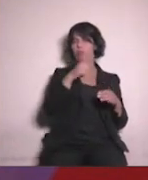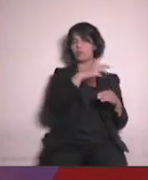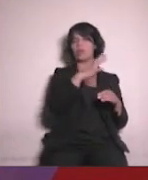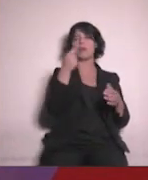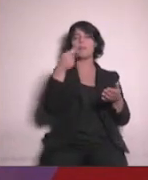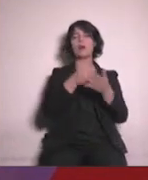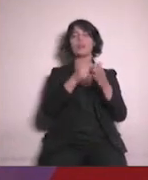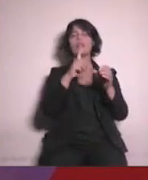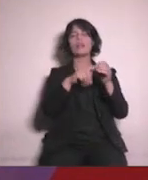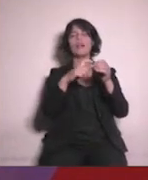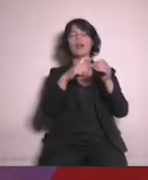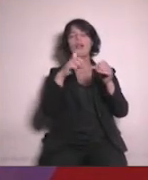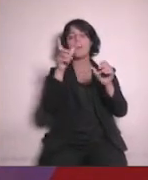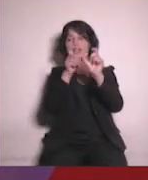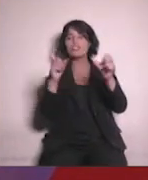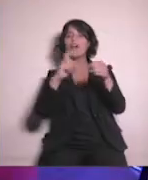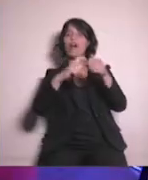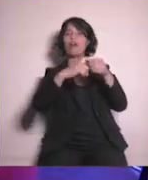pagamos como pensión.